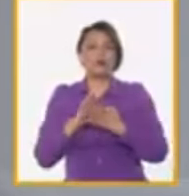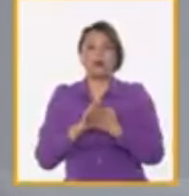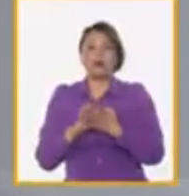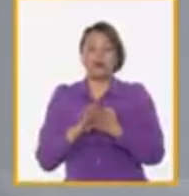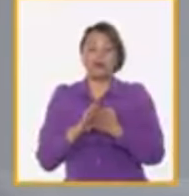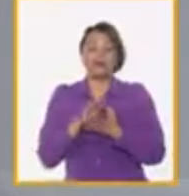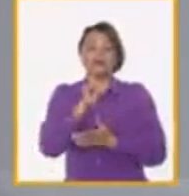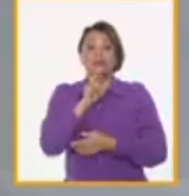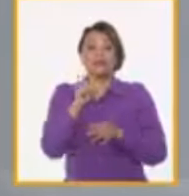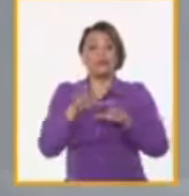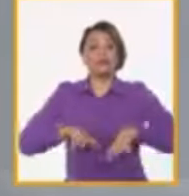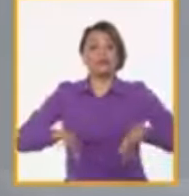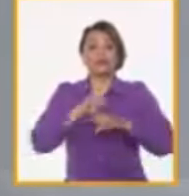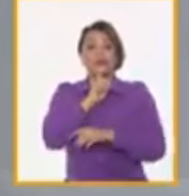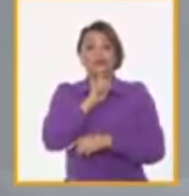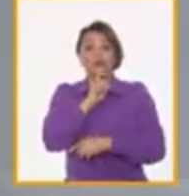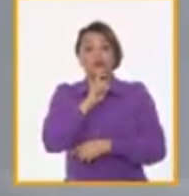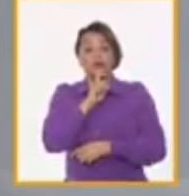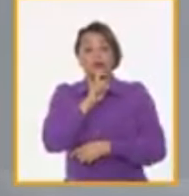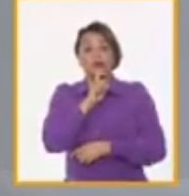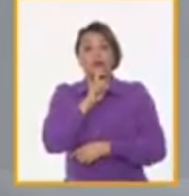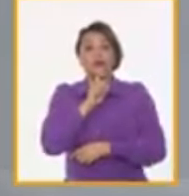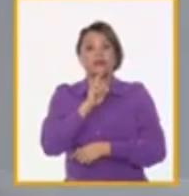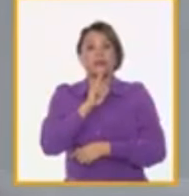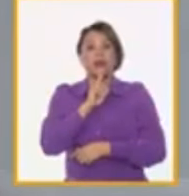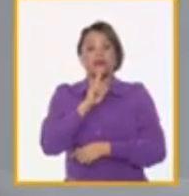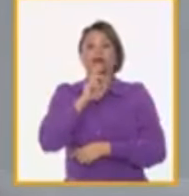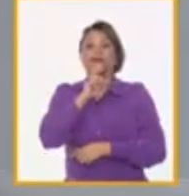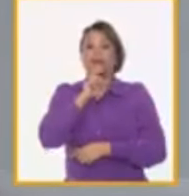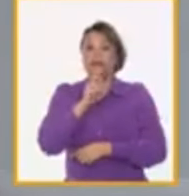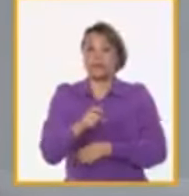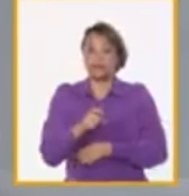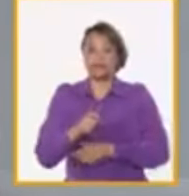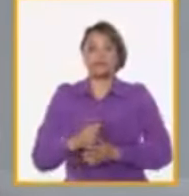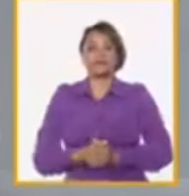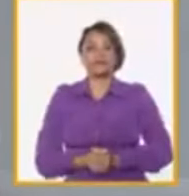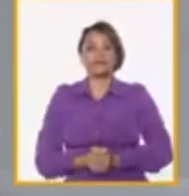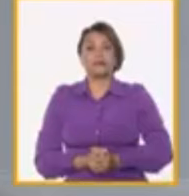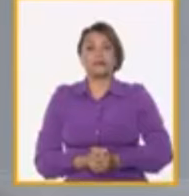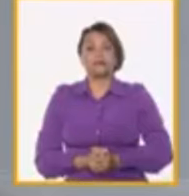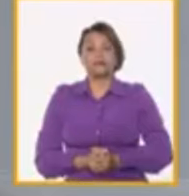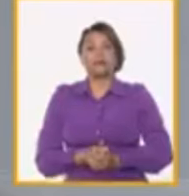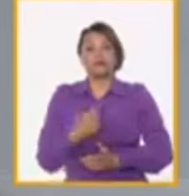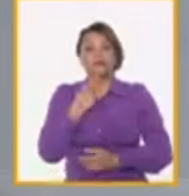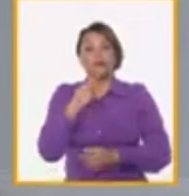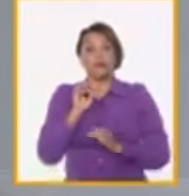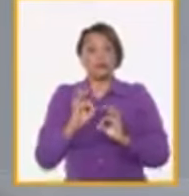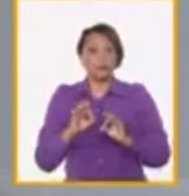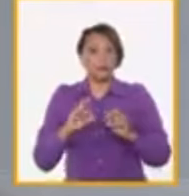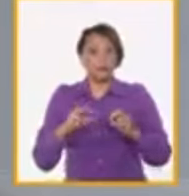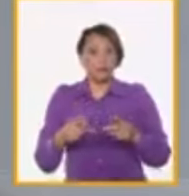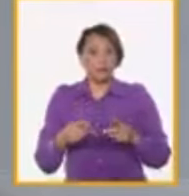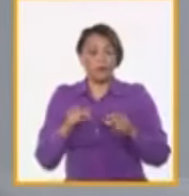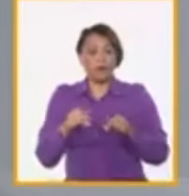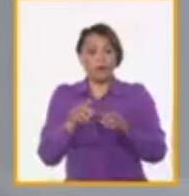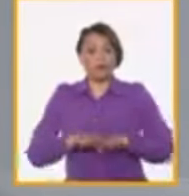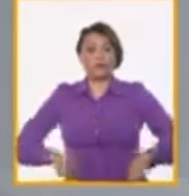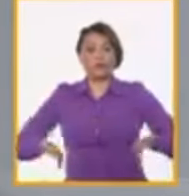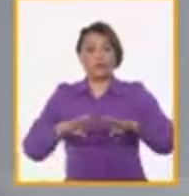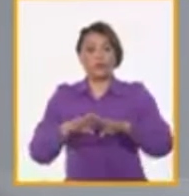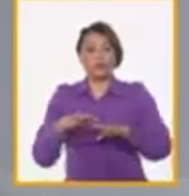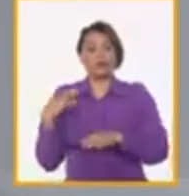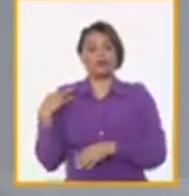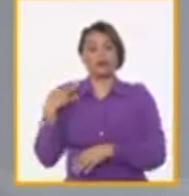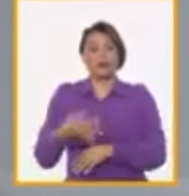pero precisamente el programa de que viniéramos los jefes de organismos a la mesa redonda que concibió